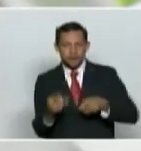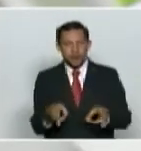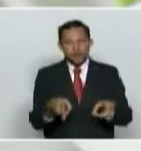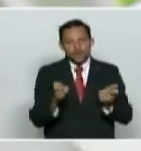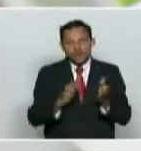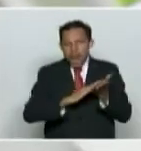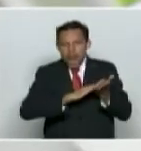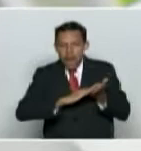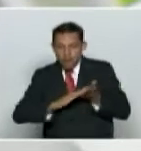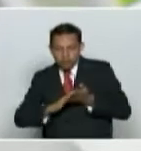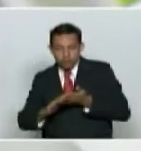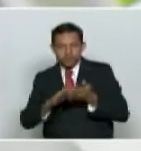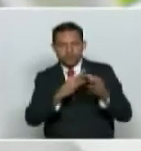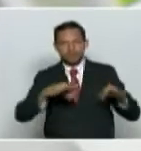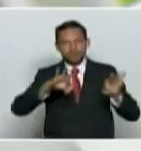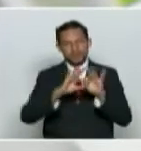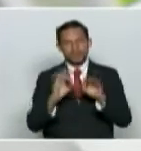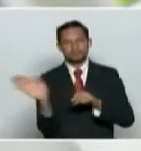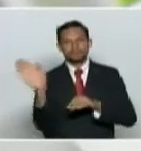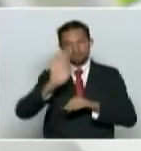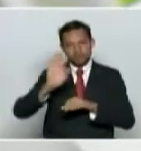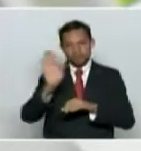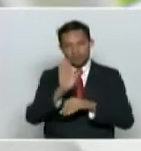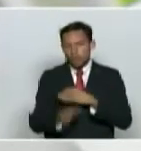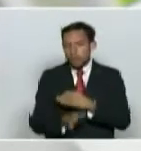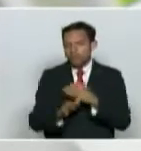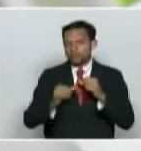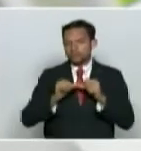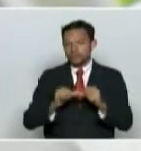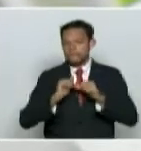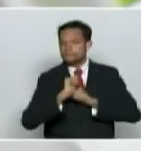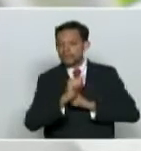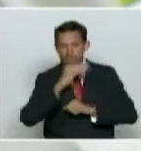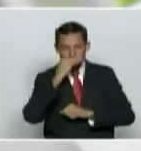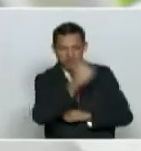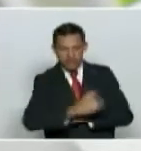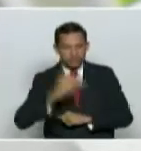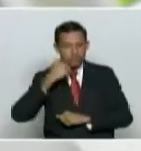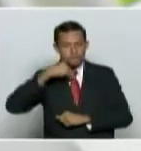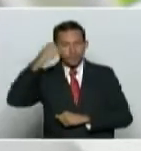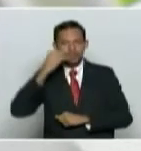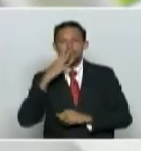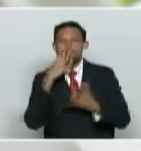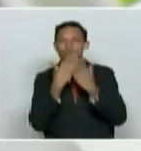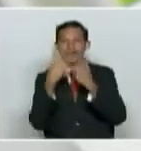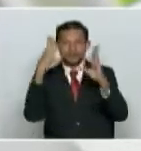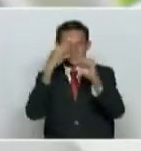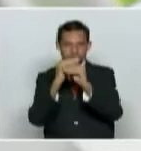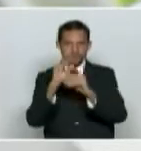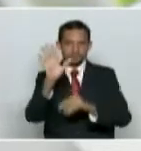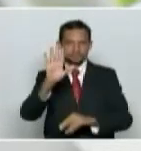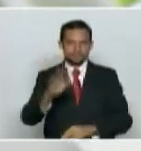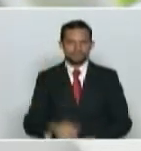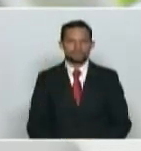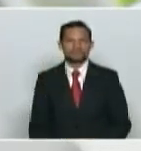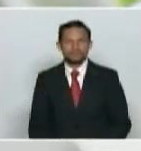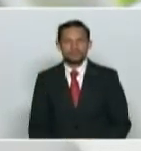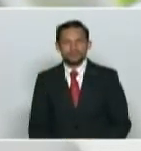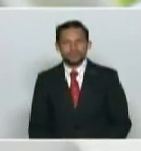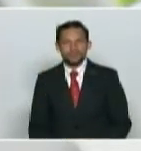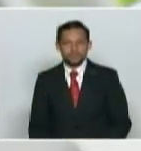actualizaciones que venimos desarrollando en la parrilla de programación para el deleite tanto de niños como de adultos. Muy buenas noches.